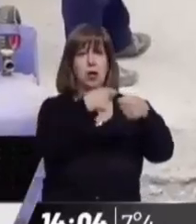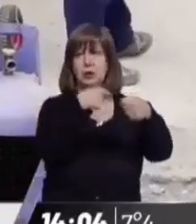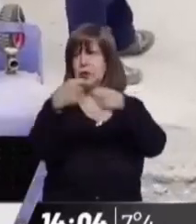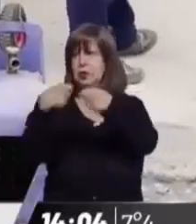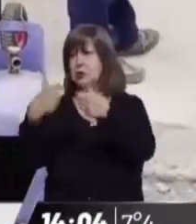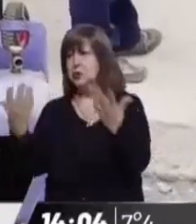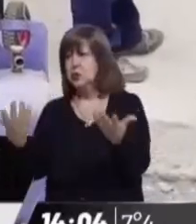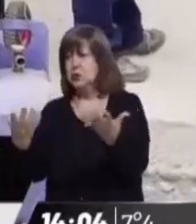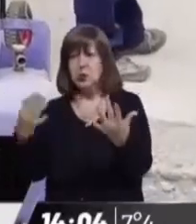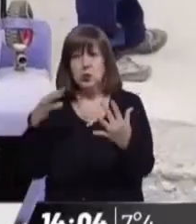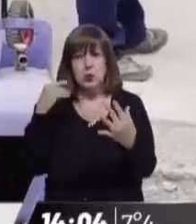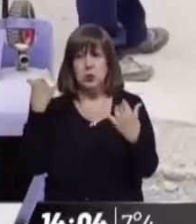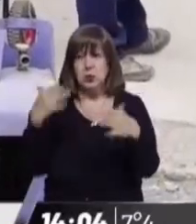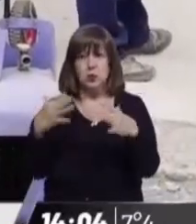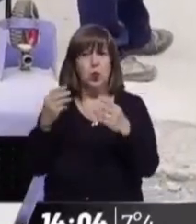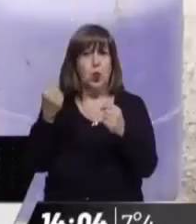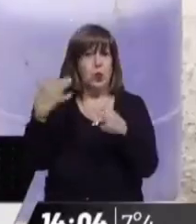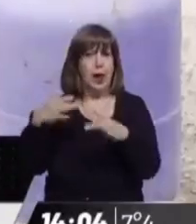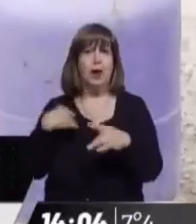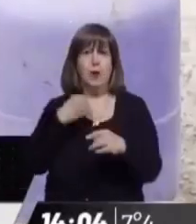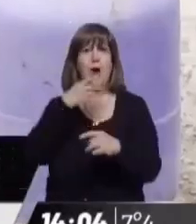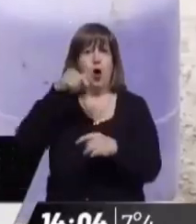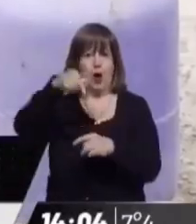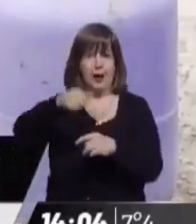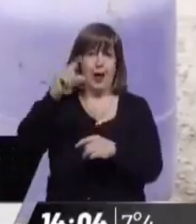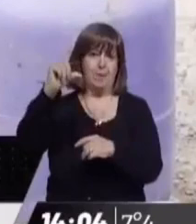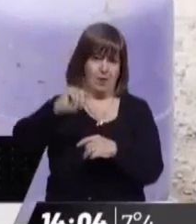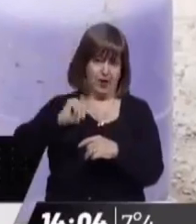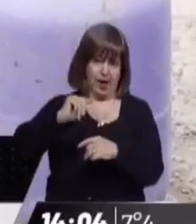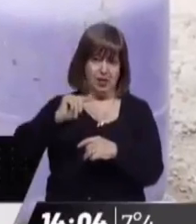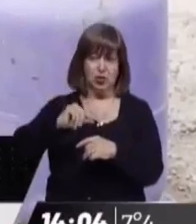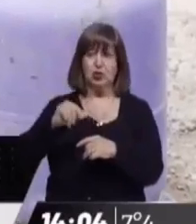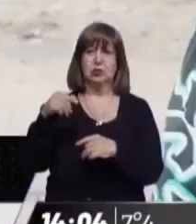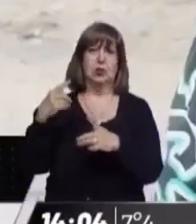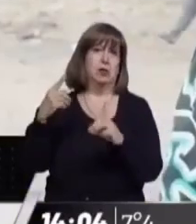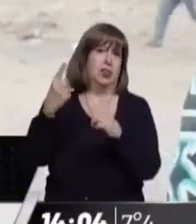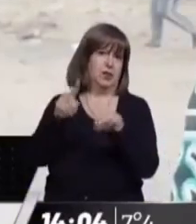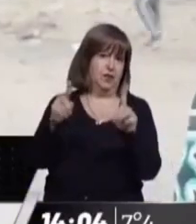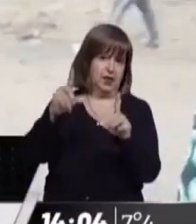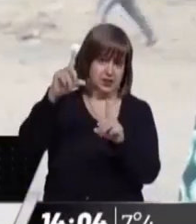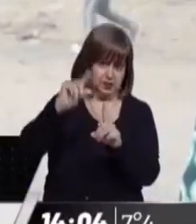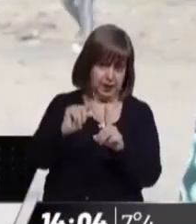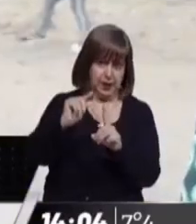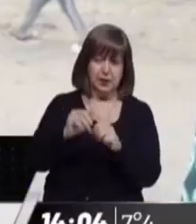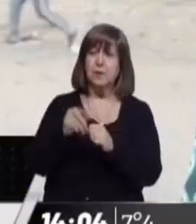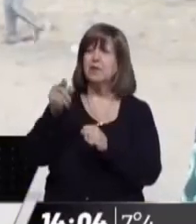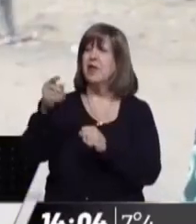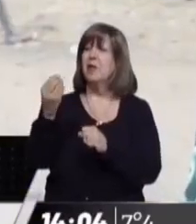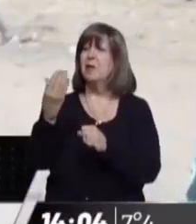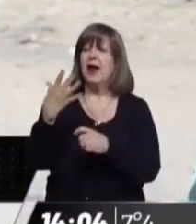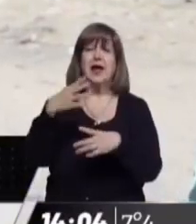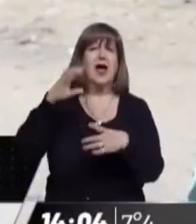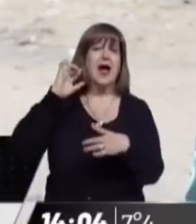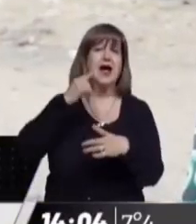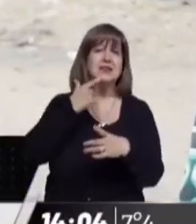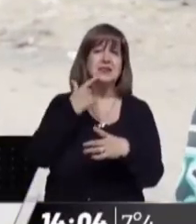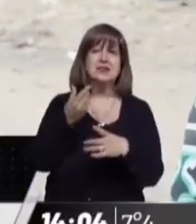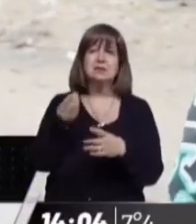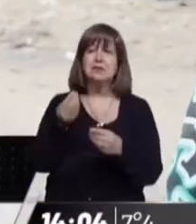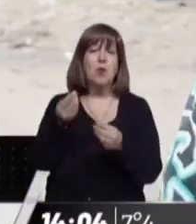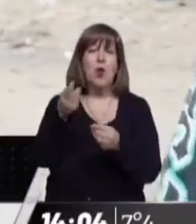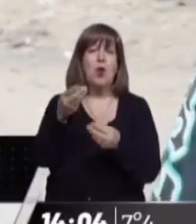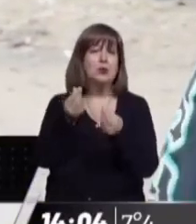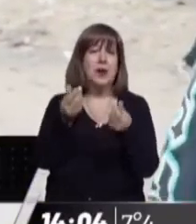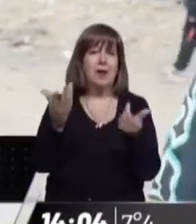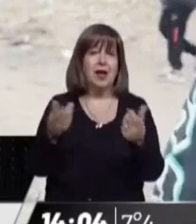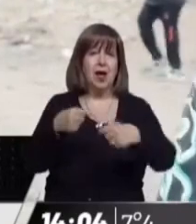de trabajar y venir a comprar. La diferencia es mucha. Sí, es mucha. ¿En su casa la usan para todo?